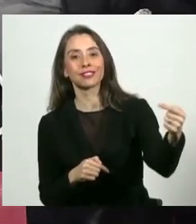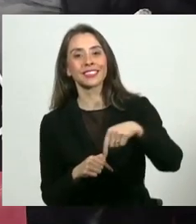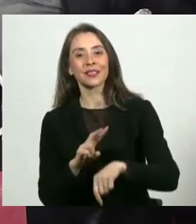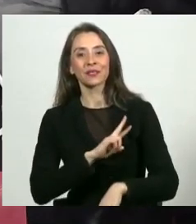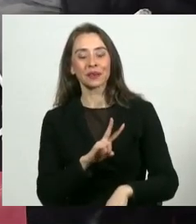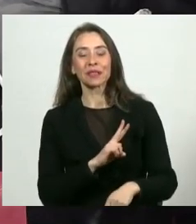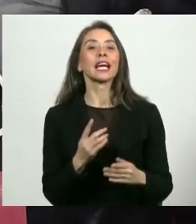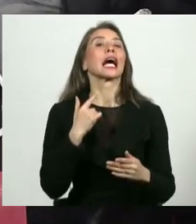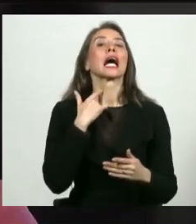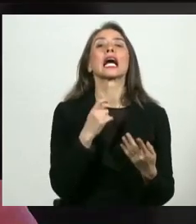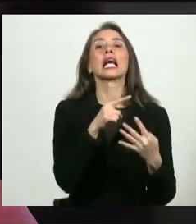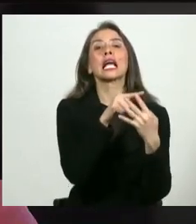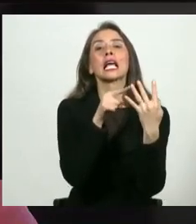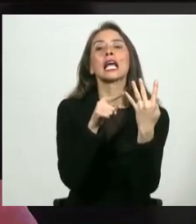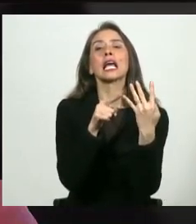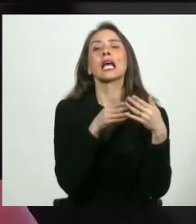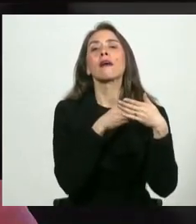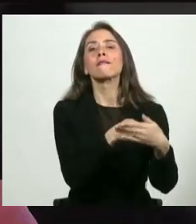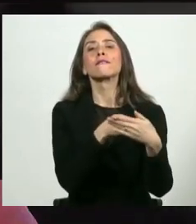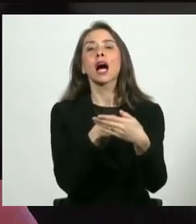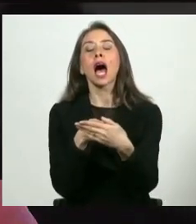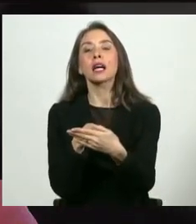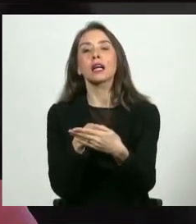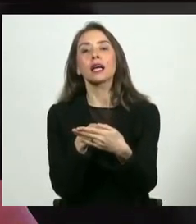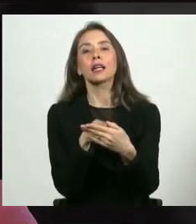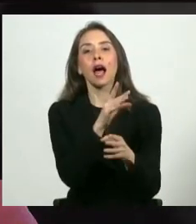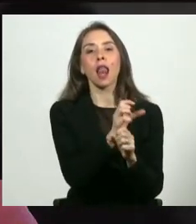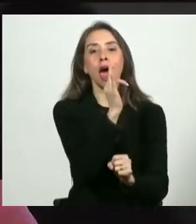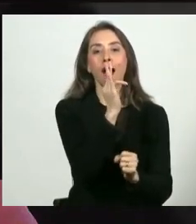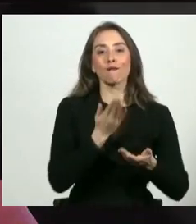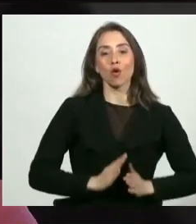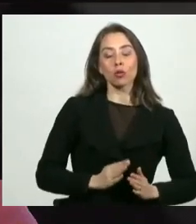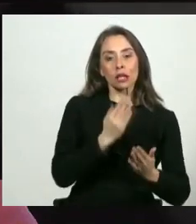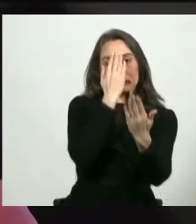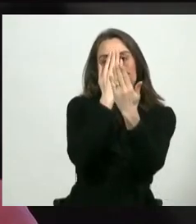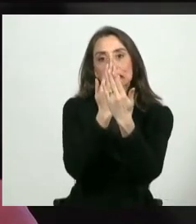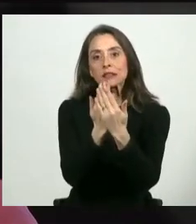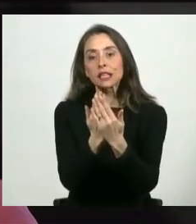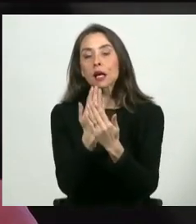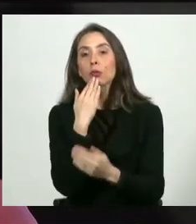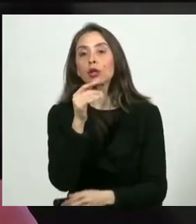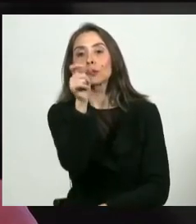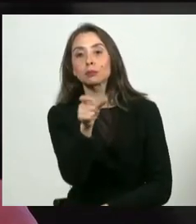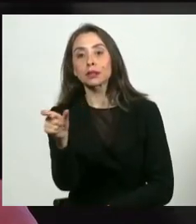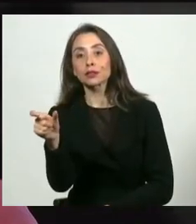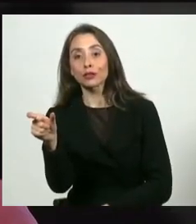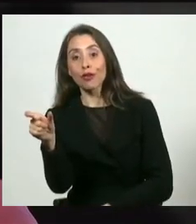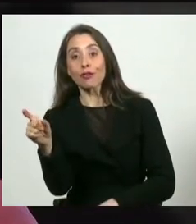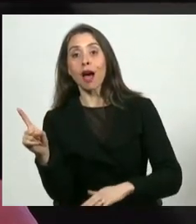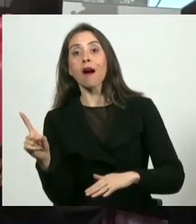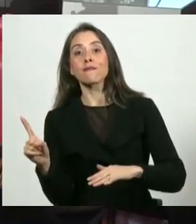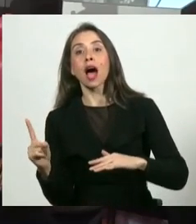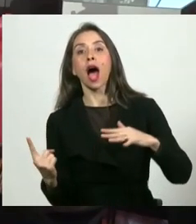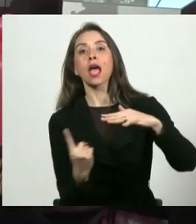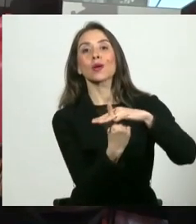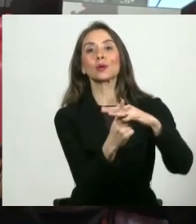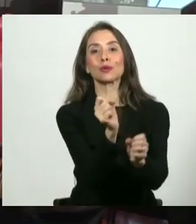¿qué barreras se están enfrentando como fundación al momento de incluir laboralmente a las personas?